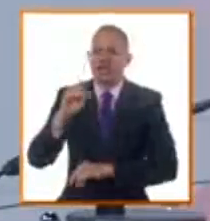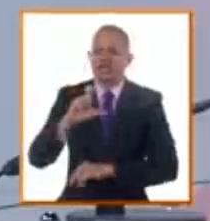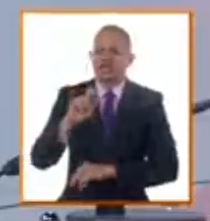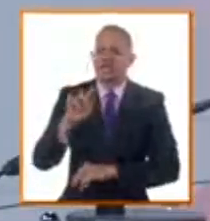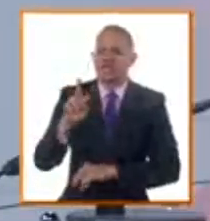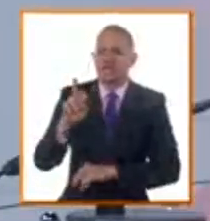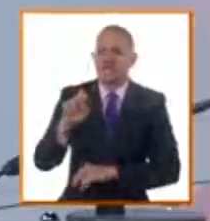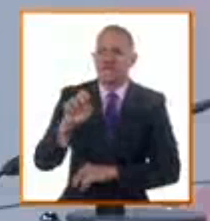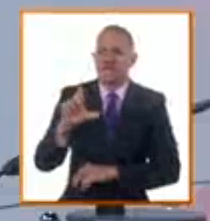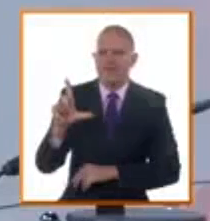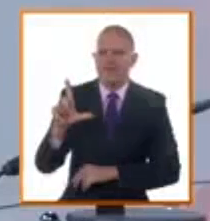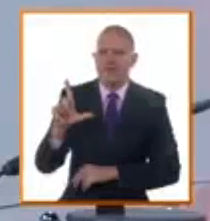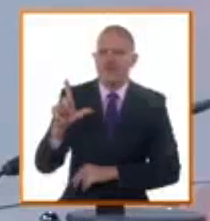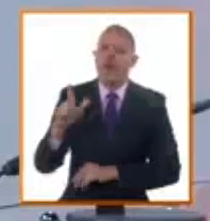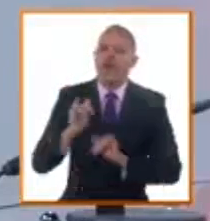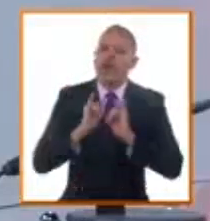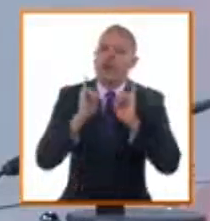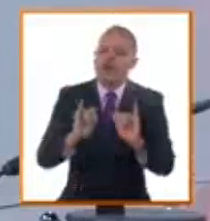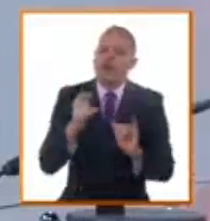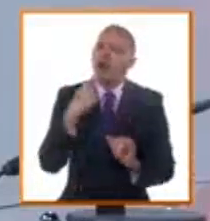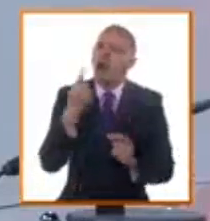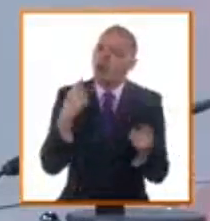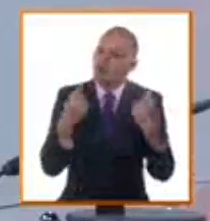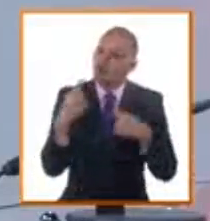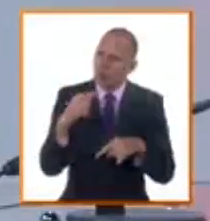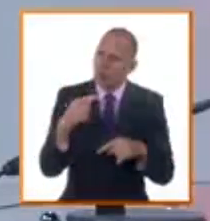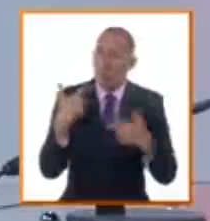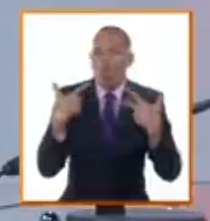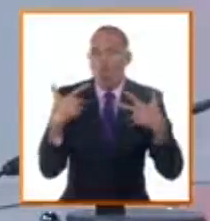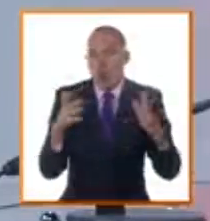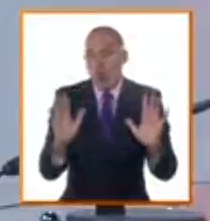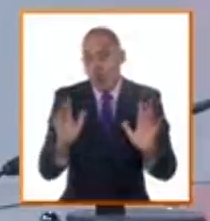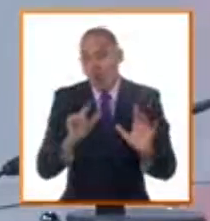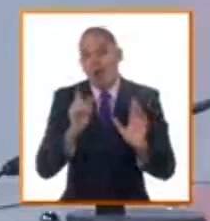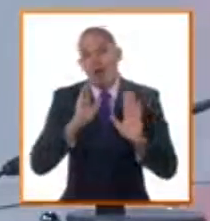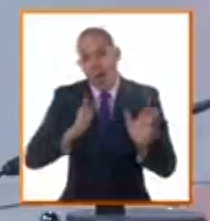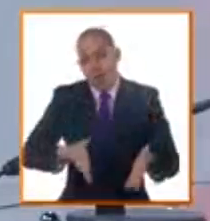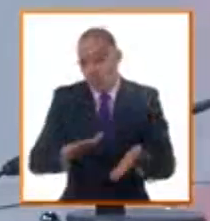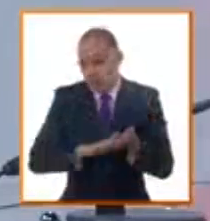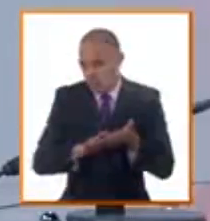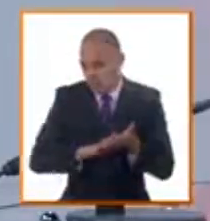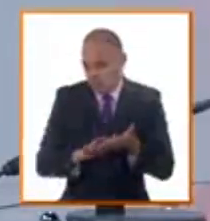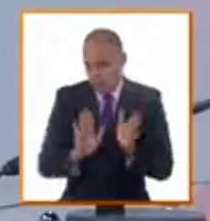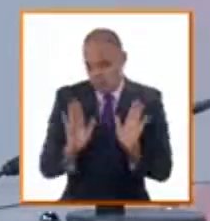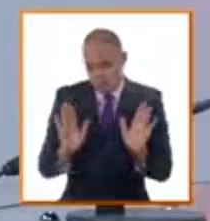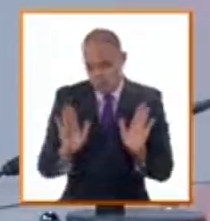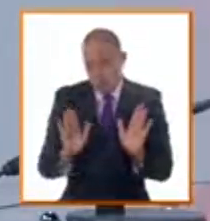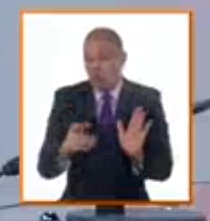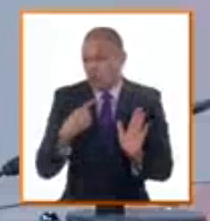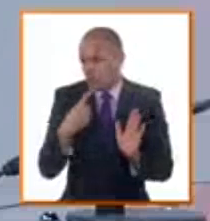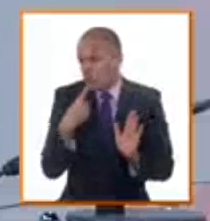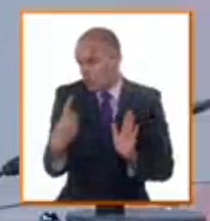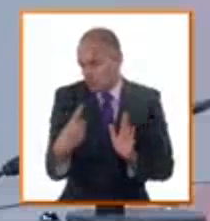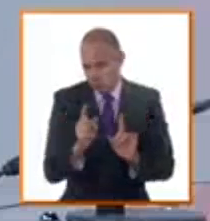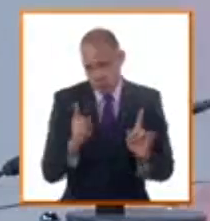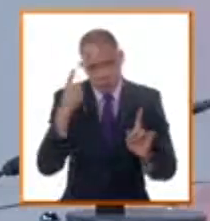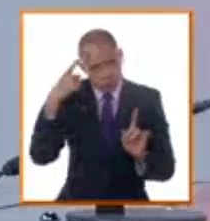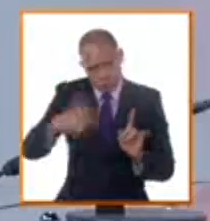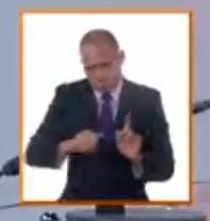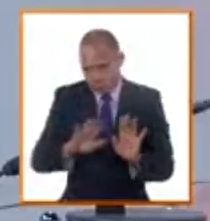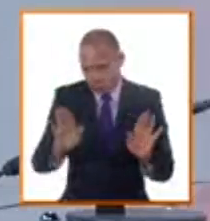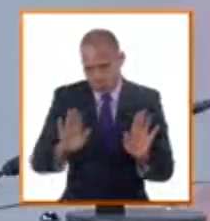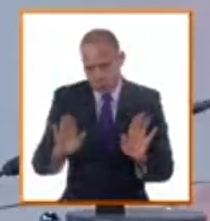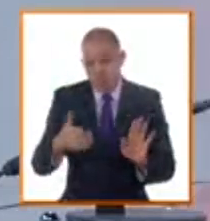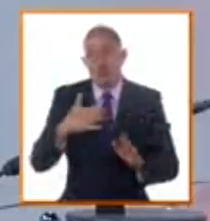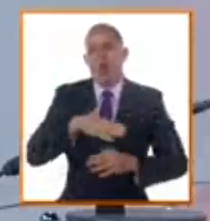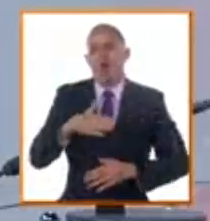las pérdidas de vidas humanas, si las hubiera, ojalá que no haya más de lo que ya se informó. No quiero dar datos tampoco sin que nos lo dé la